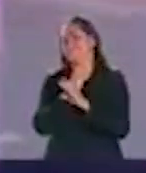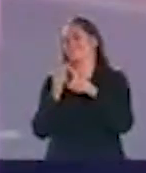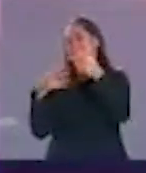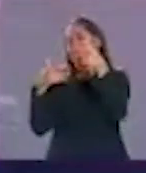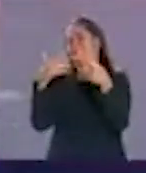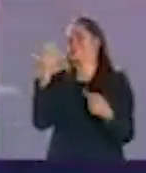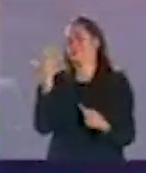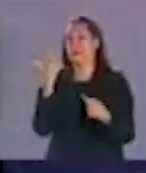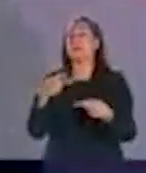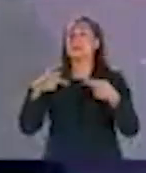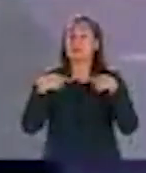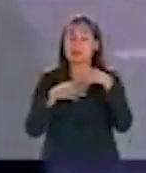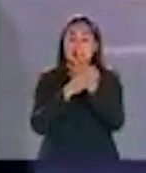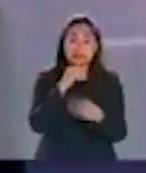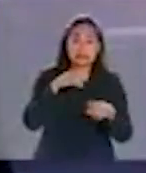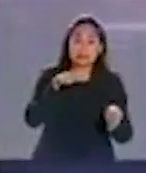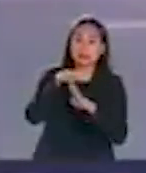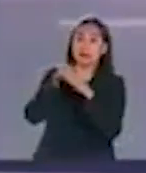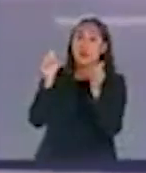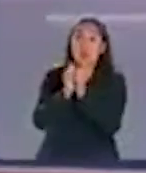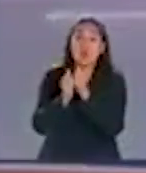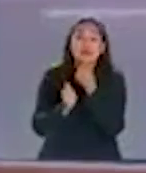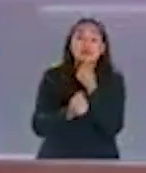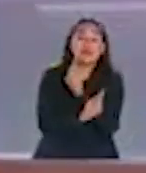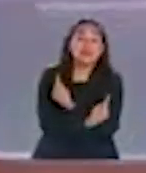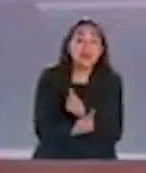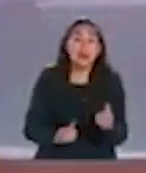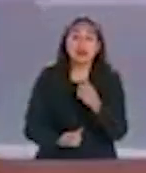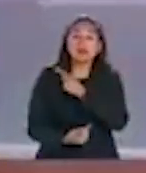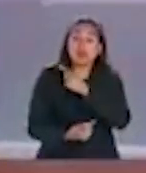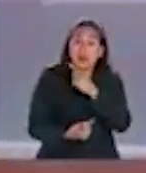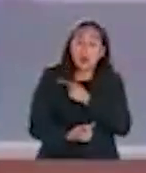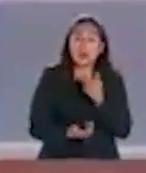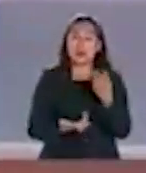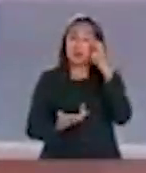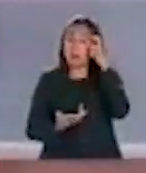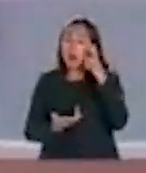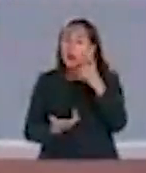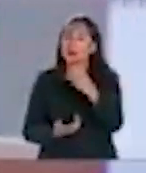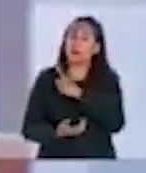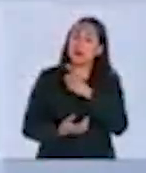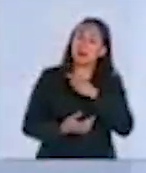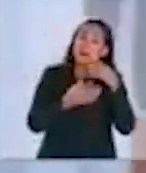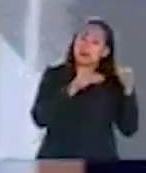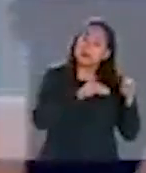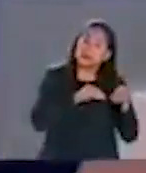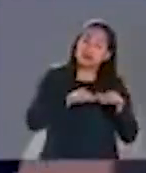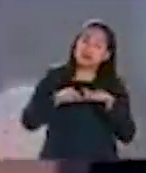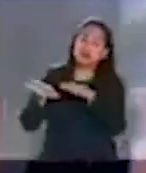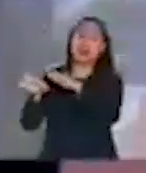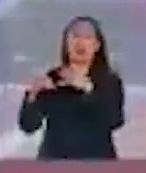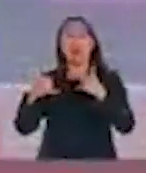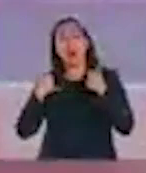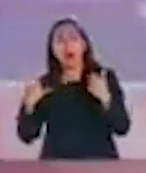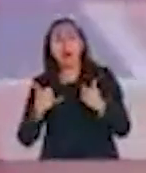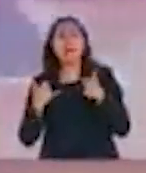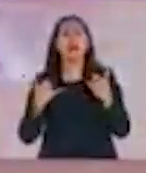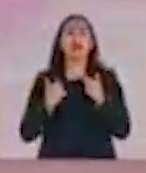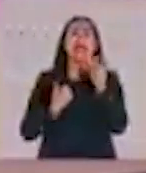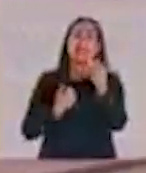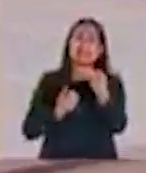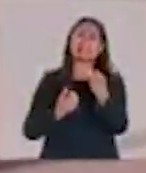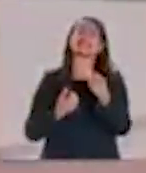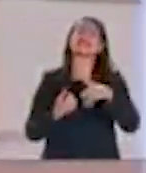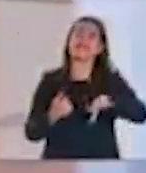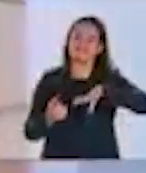vienen incluyen niños no acompañados incluyen niños que están viajando solos niños y adolescentes que enfrentan esos abusos a los que se